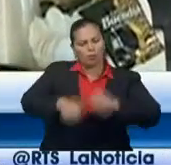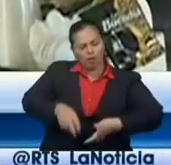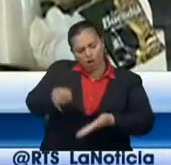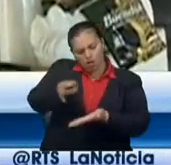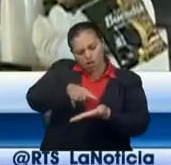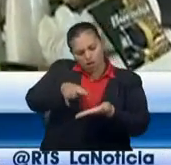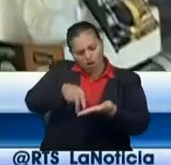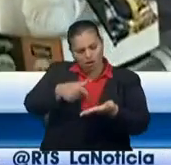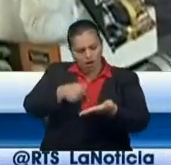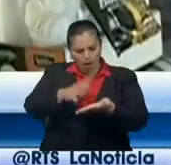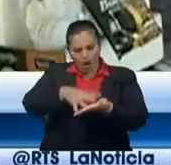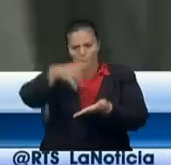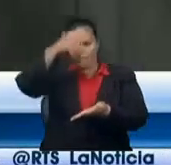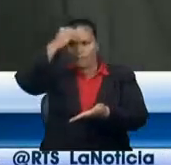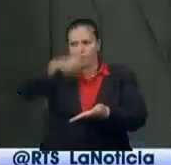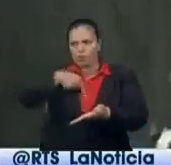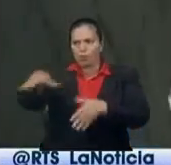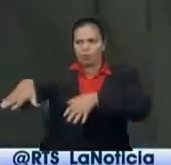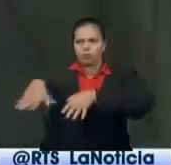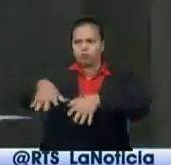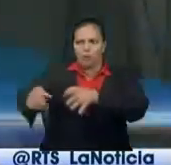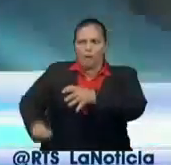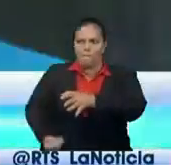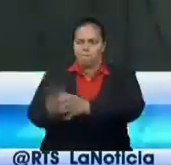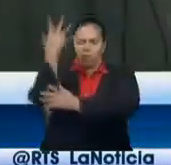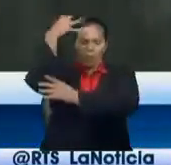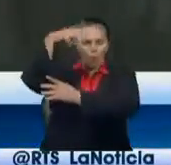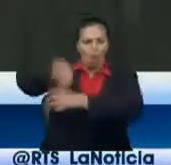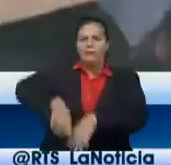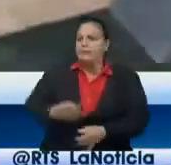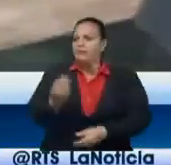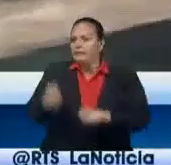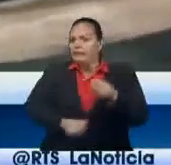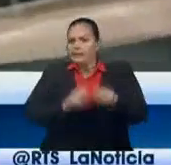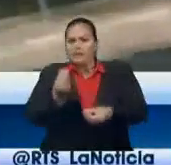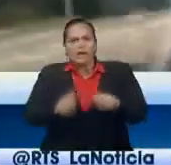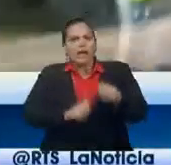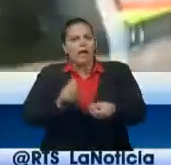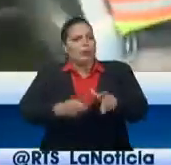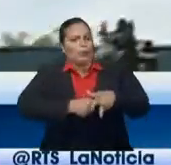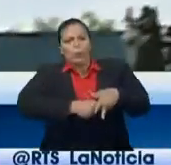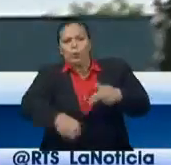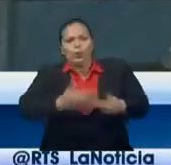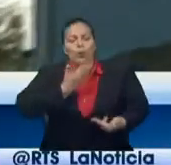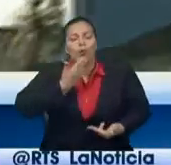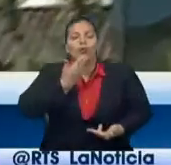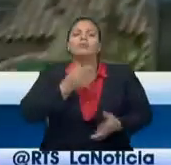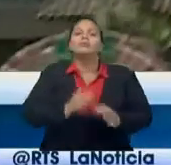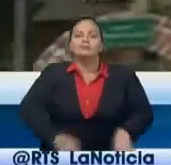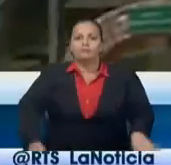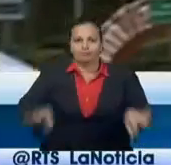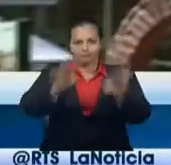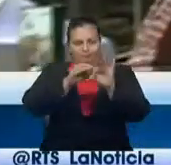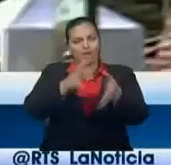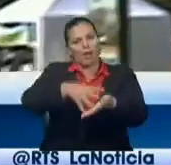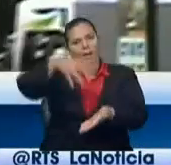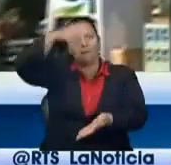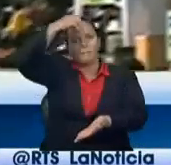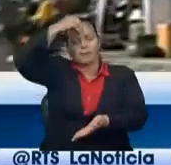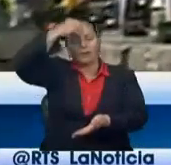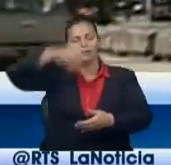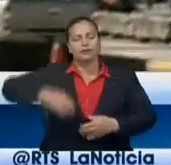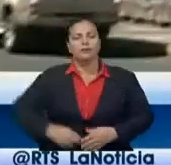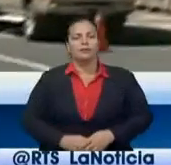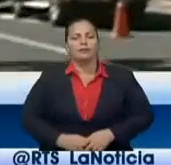de que erupcione el volcán. De esta forma, miembros de la Policía Nacional visitaron negocios ubicados en la parroquia Machachi, Cantón Mejía, provincia